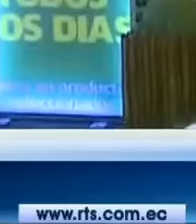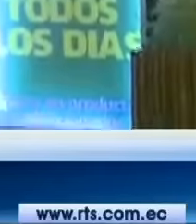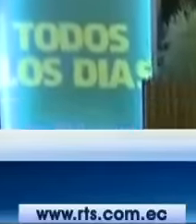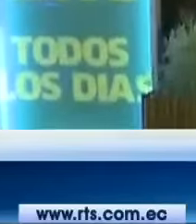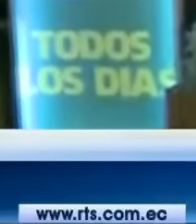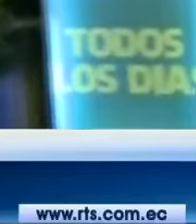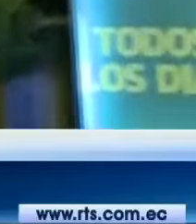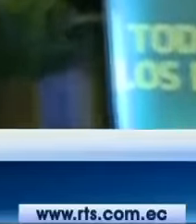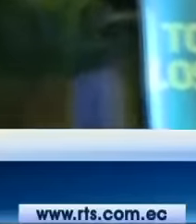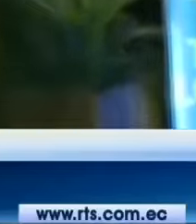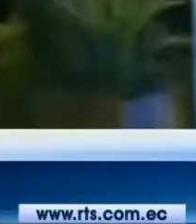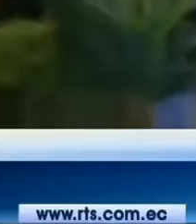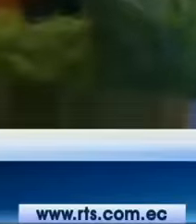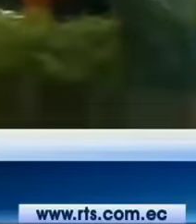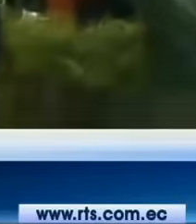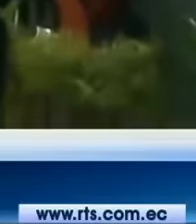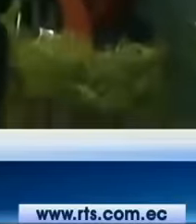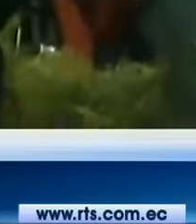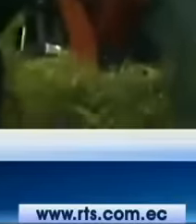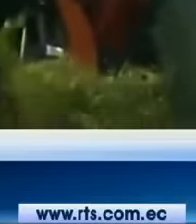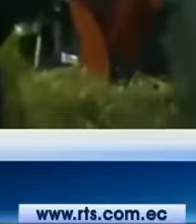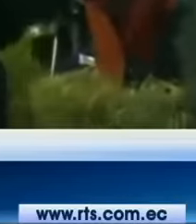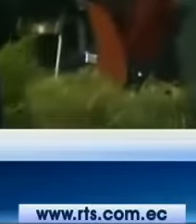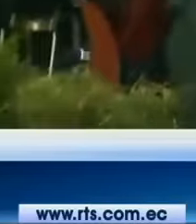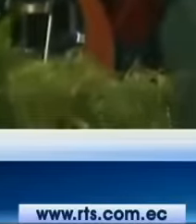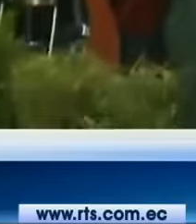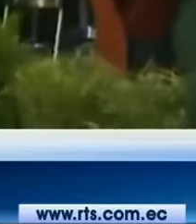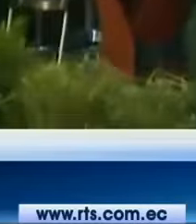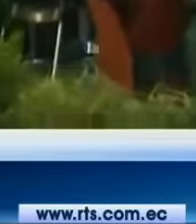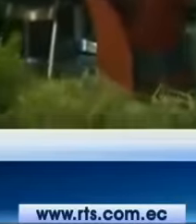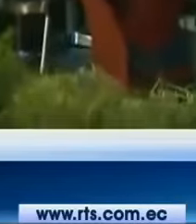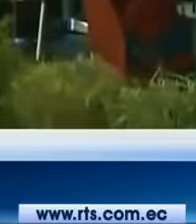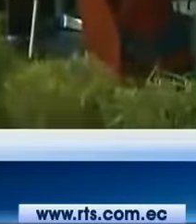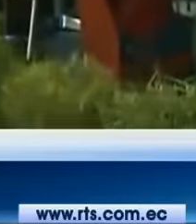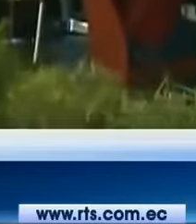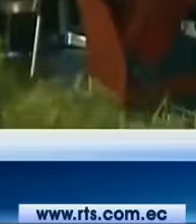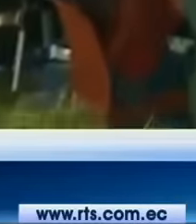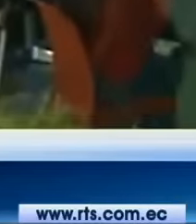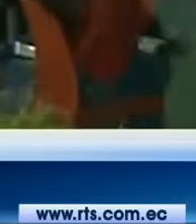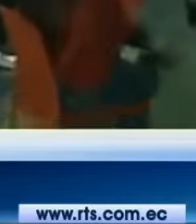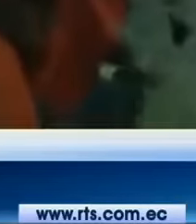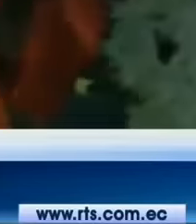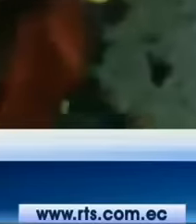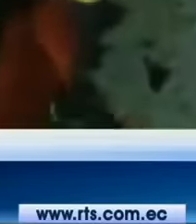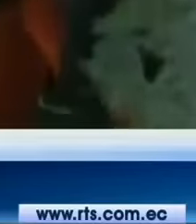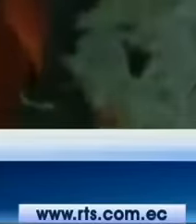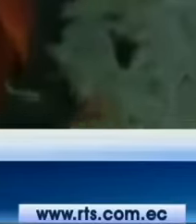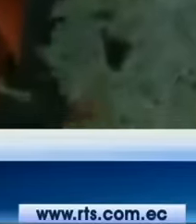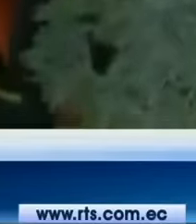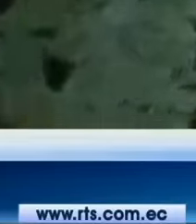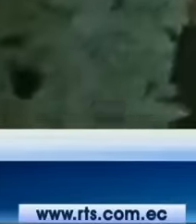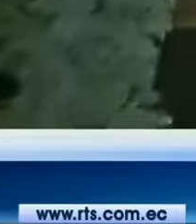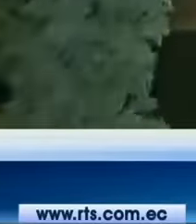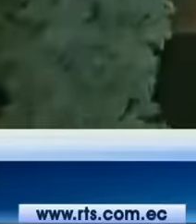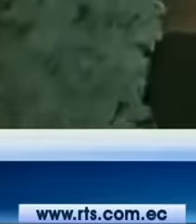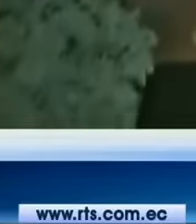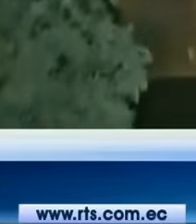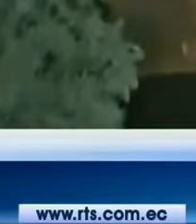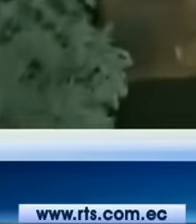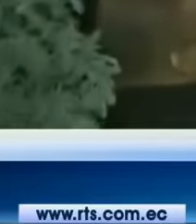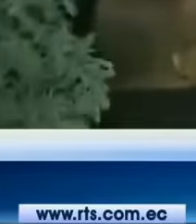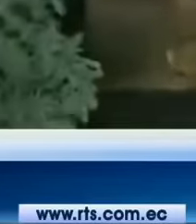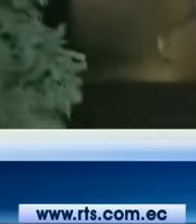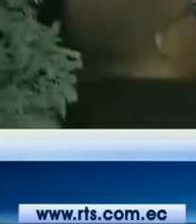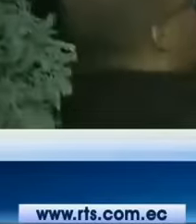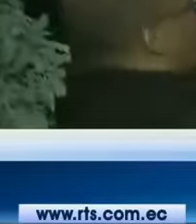poco escéptica, está un poco, a pesar de que estamos empatando, no perdemos la fe de que podamos sacar un resultado favorable en el Estadio Nacional de Lima. Pero bueno,